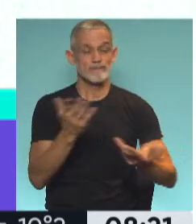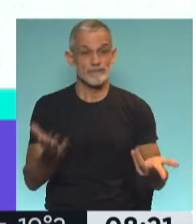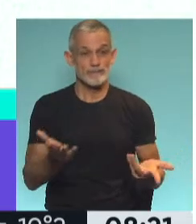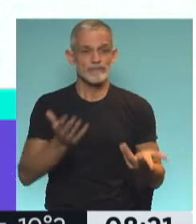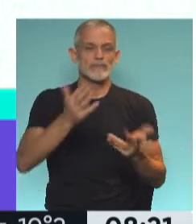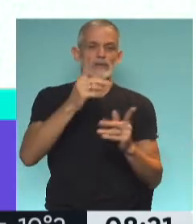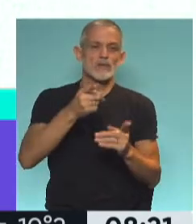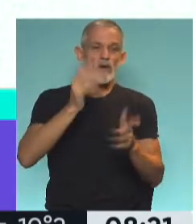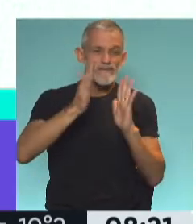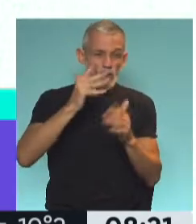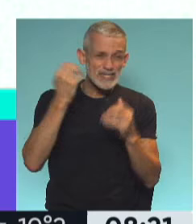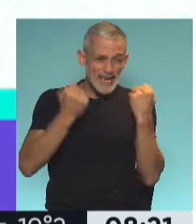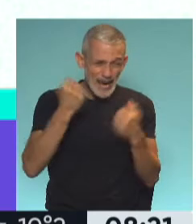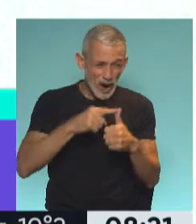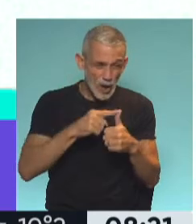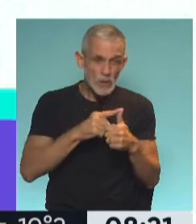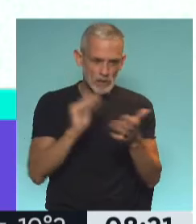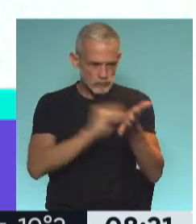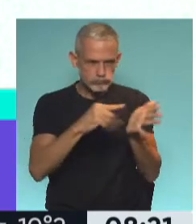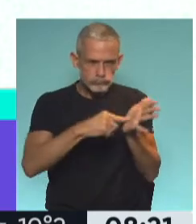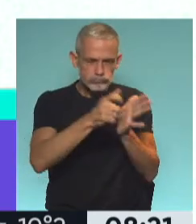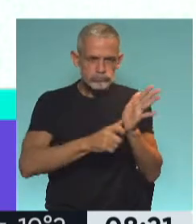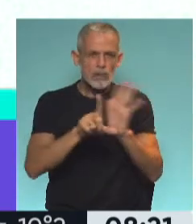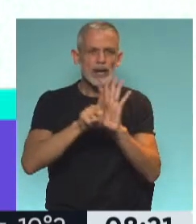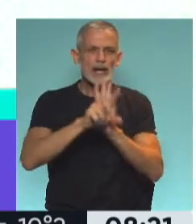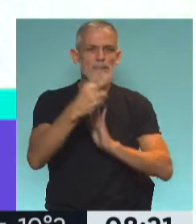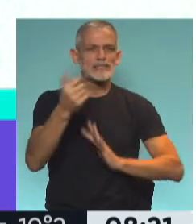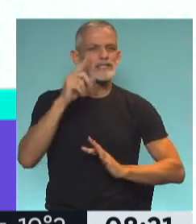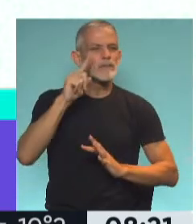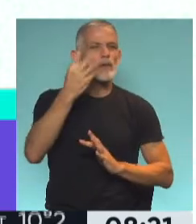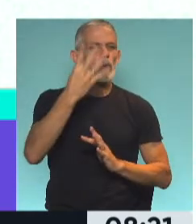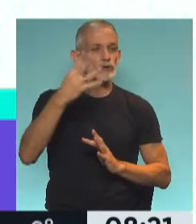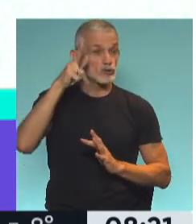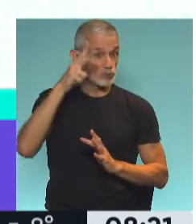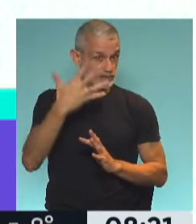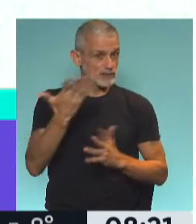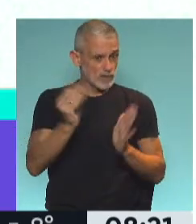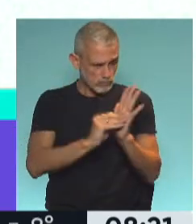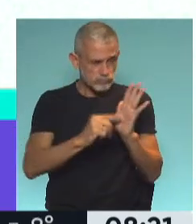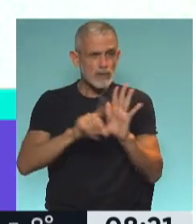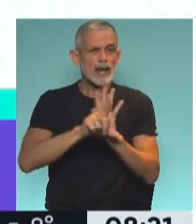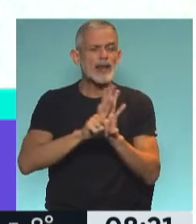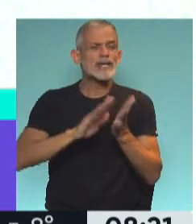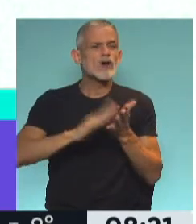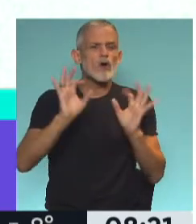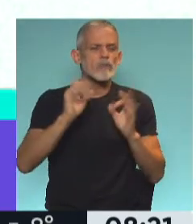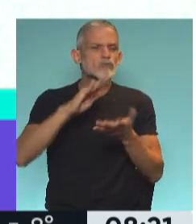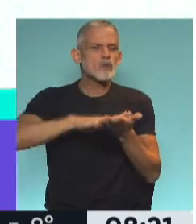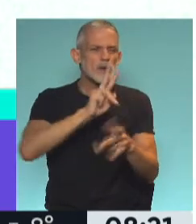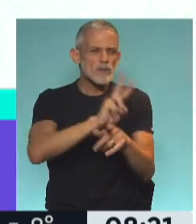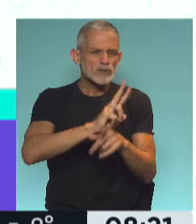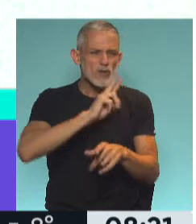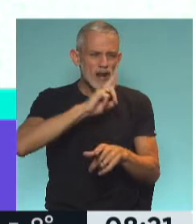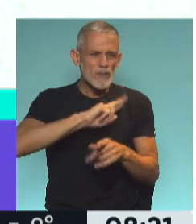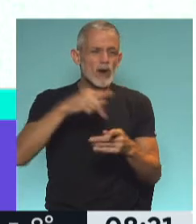pesar de que la violencia económica está tipificada dentro de la Ley 26.485, la Ley Integral de Protección de las Mujeres